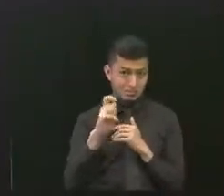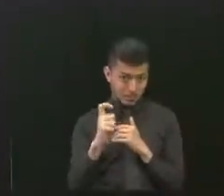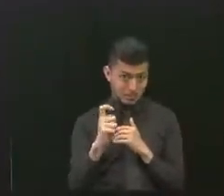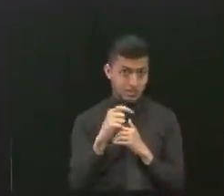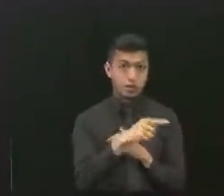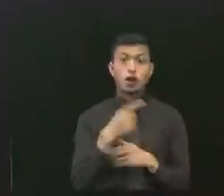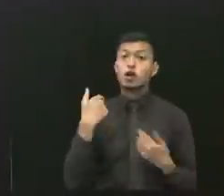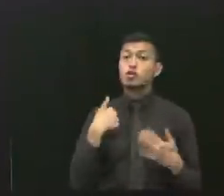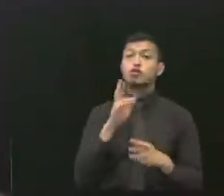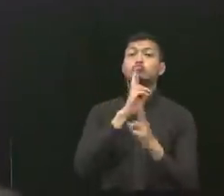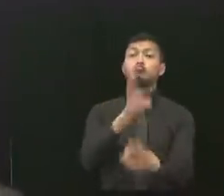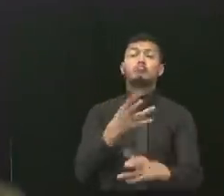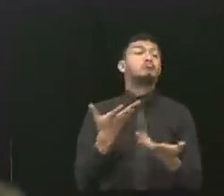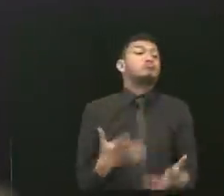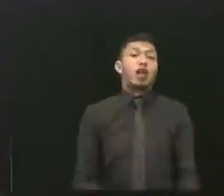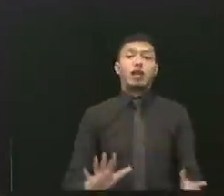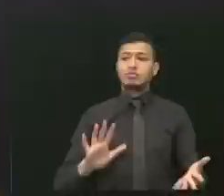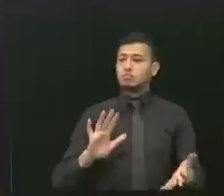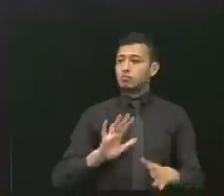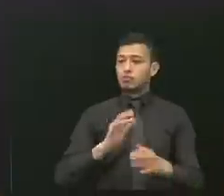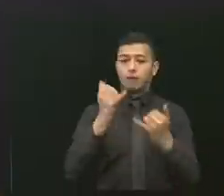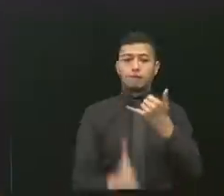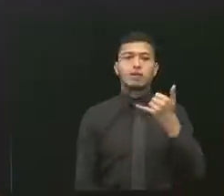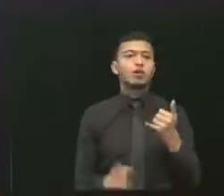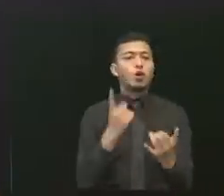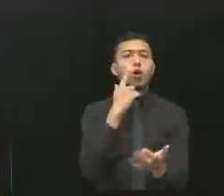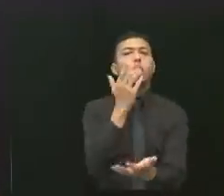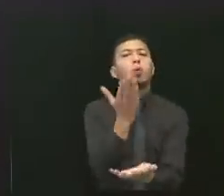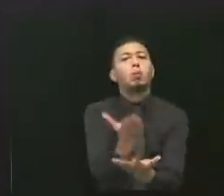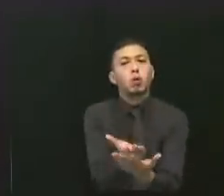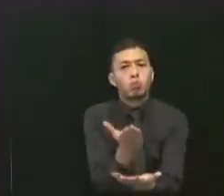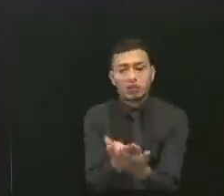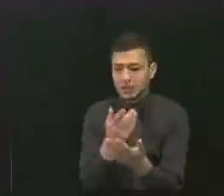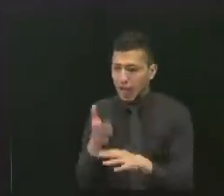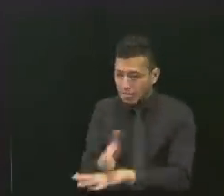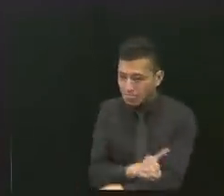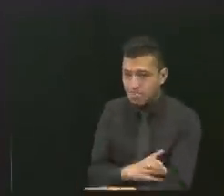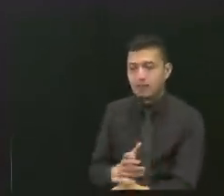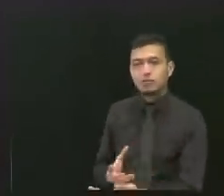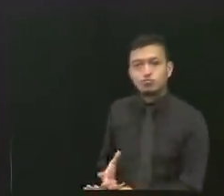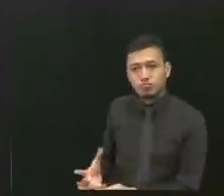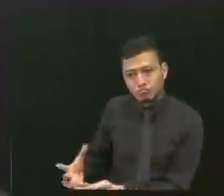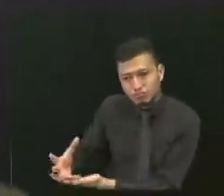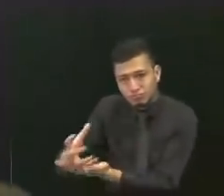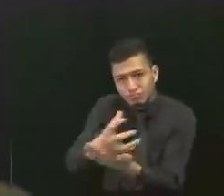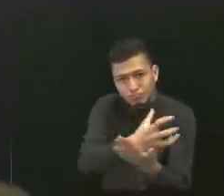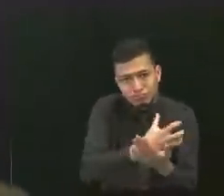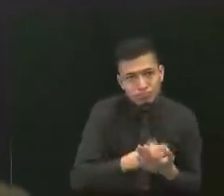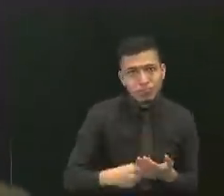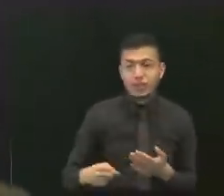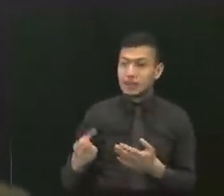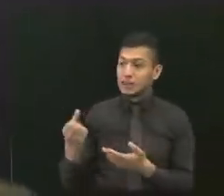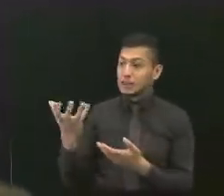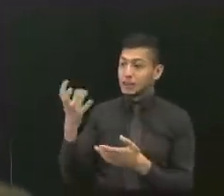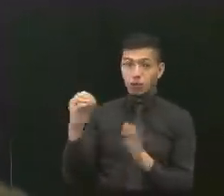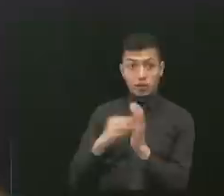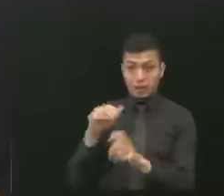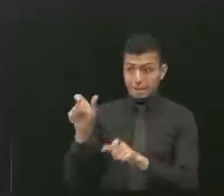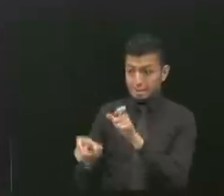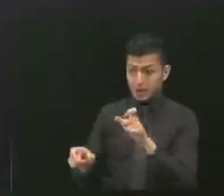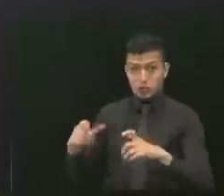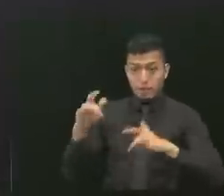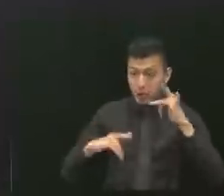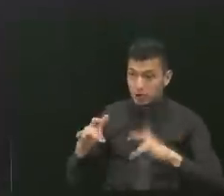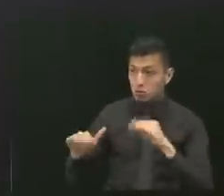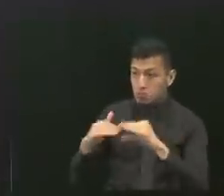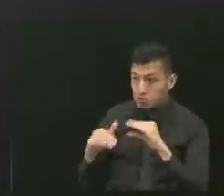no es la última palabra, esta es la propuesta recogiendo esos 50.000 aportes. La procesamos